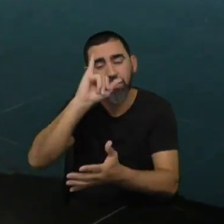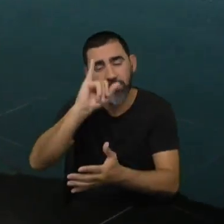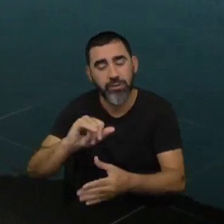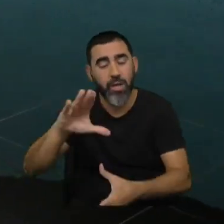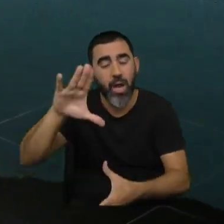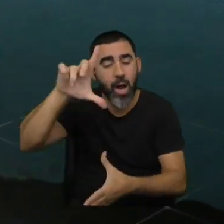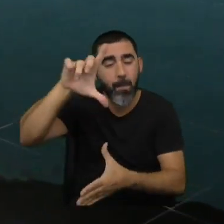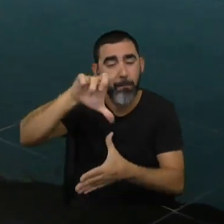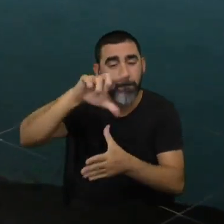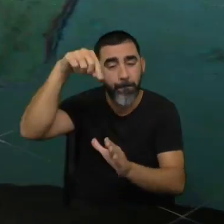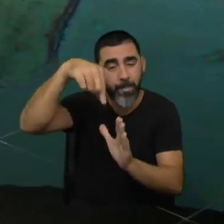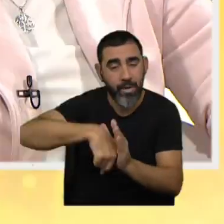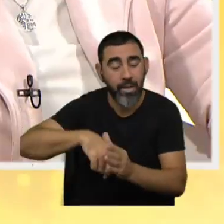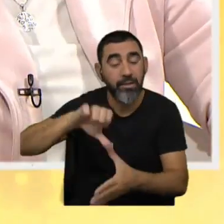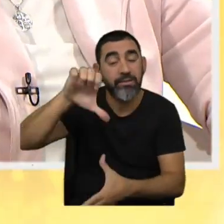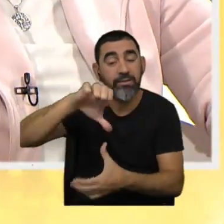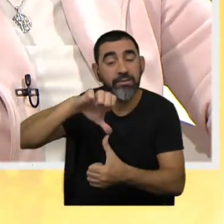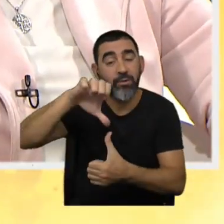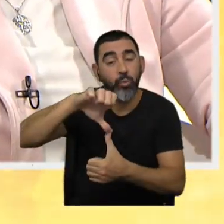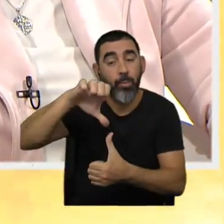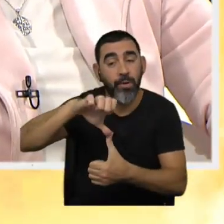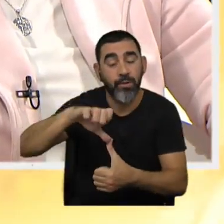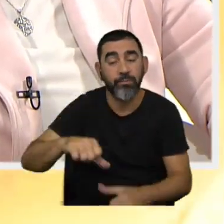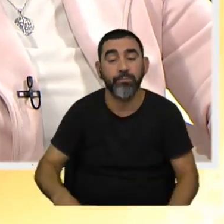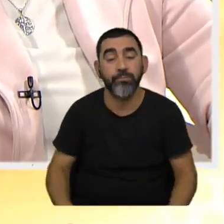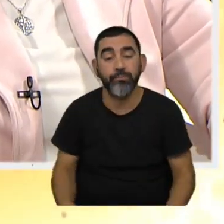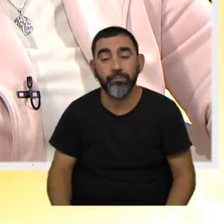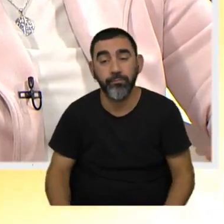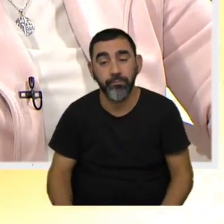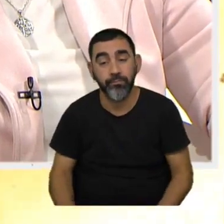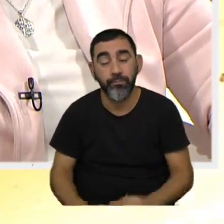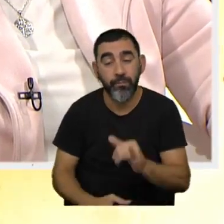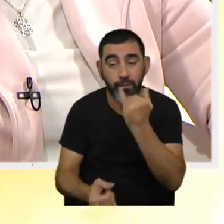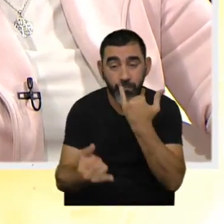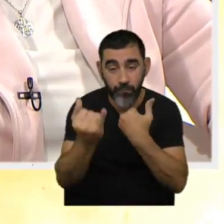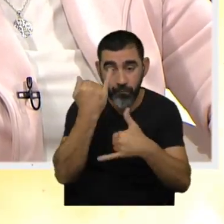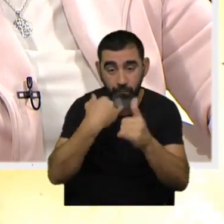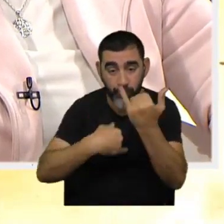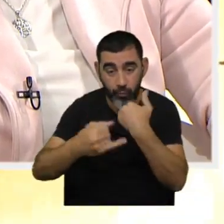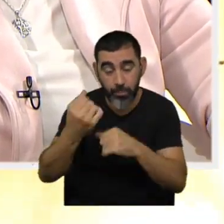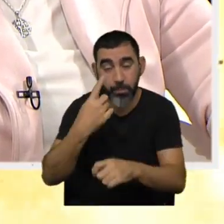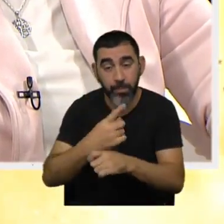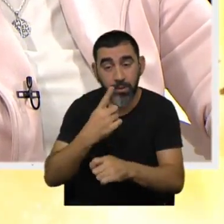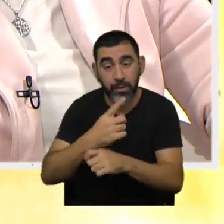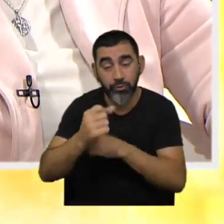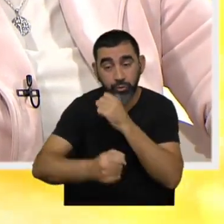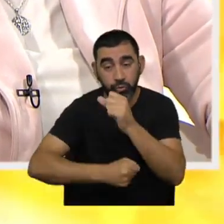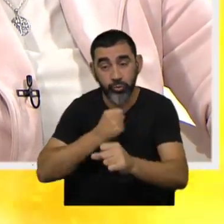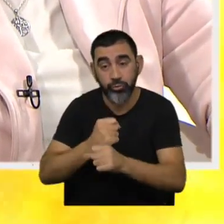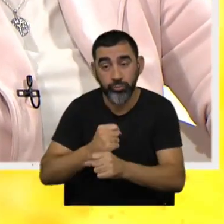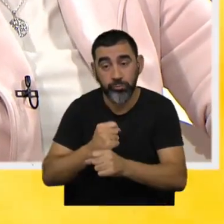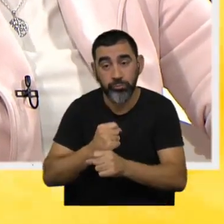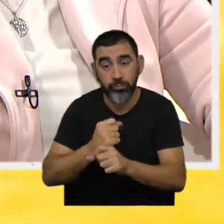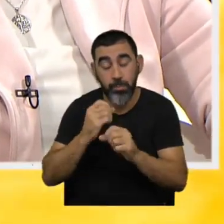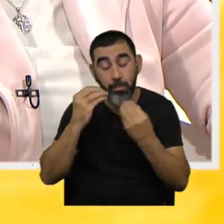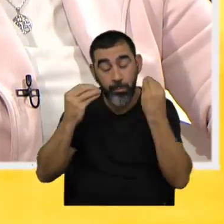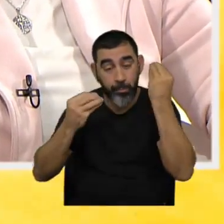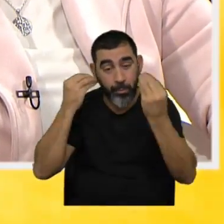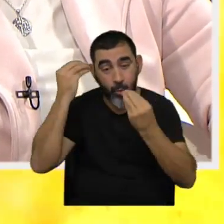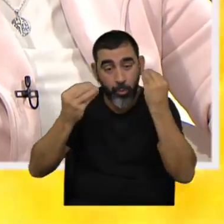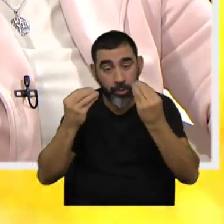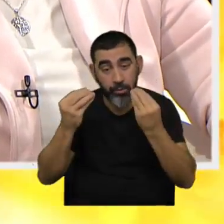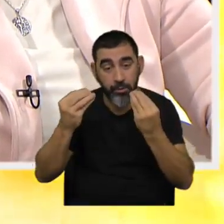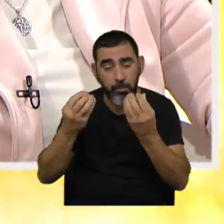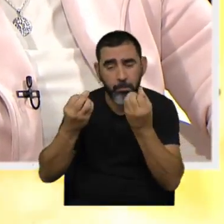América del Sur y Centroamérica. Los datos que obtuvimos en estos primeros años que publicamos son realmente alarmantes. Las pérdidas